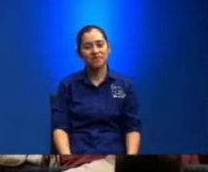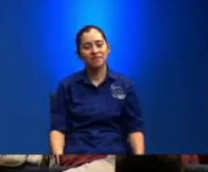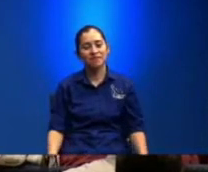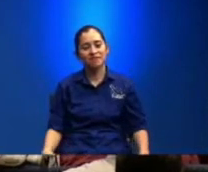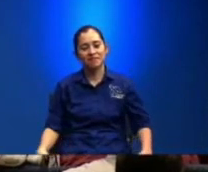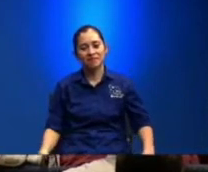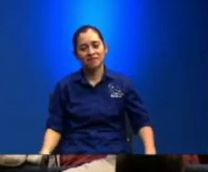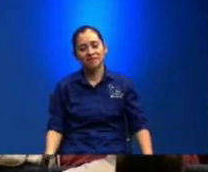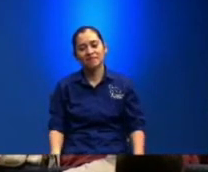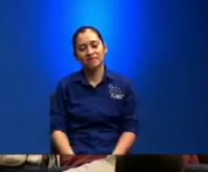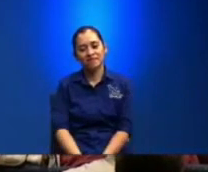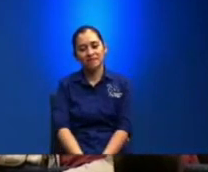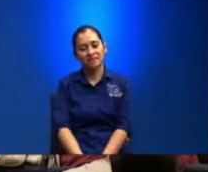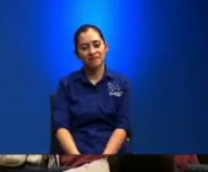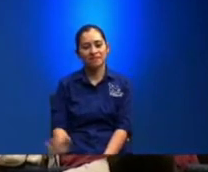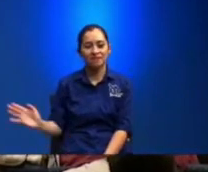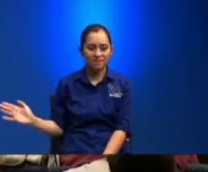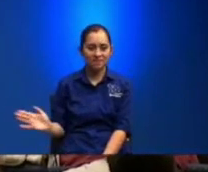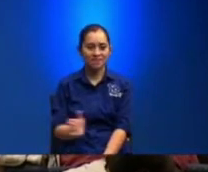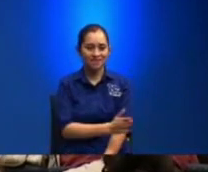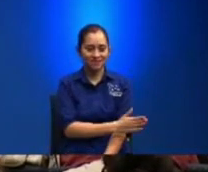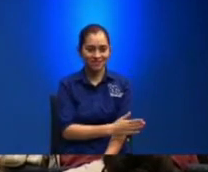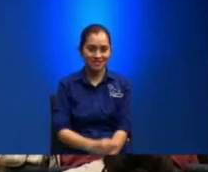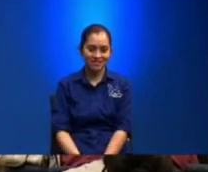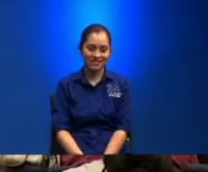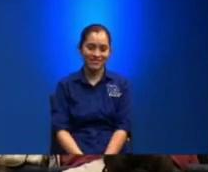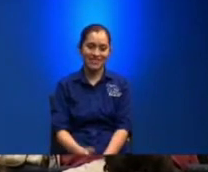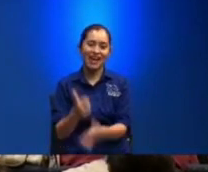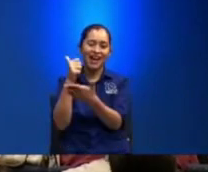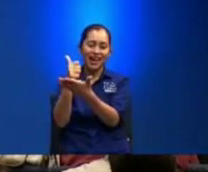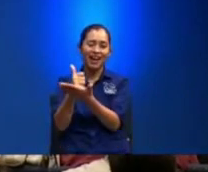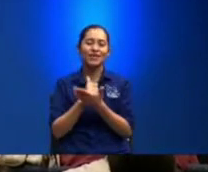ay madre ayúdanos por favor a salir de hoy